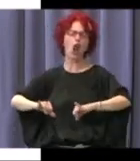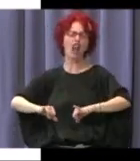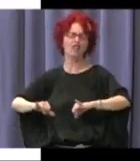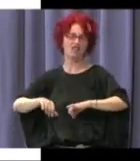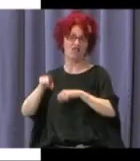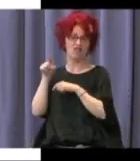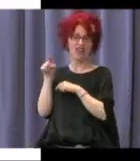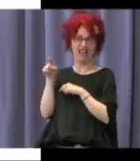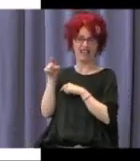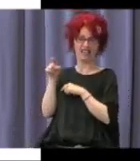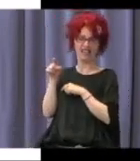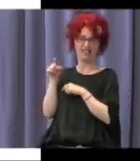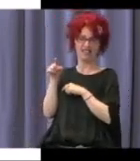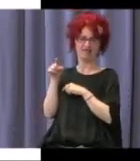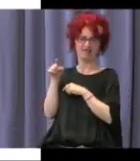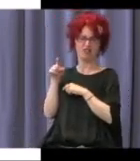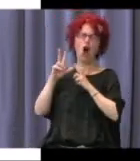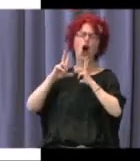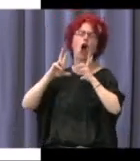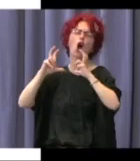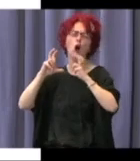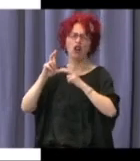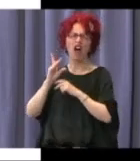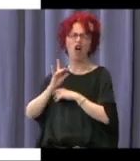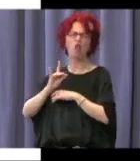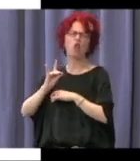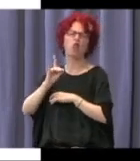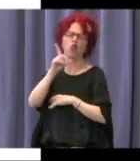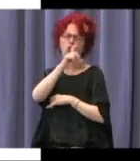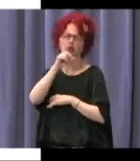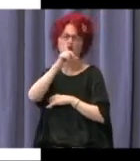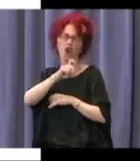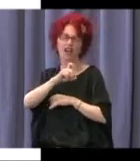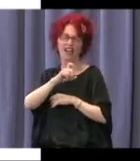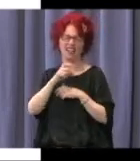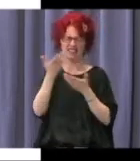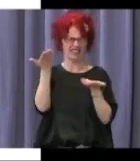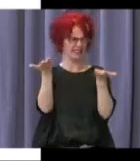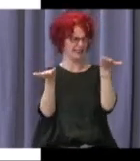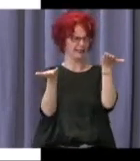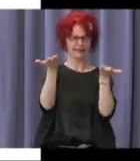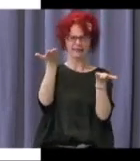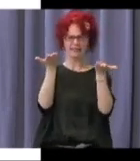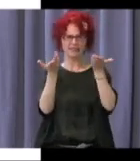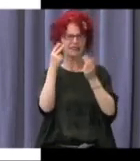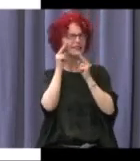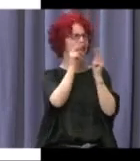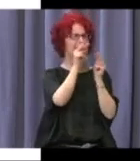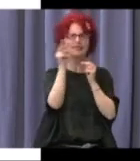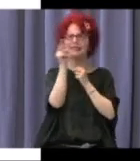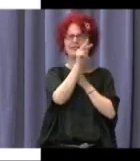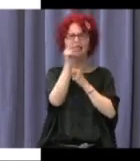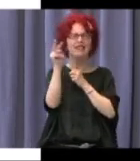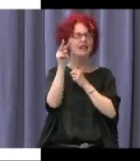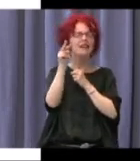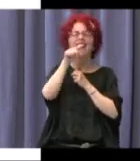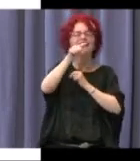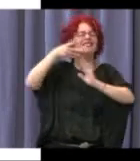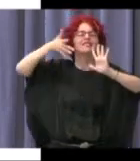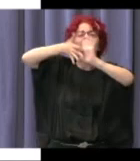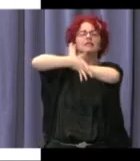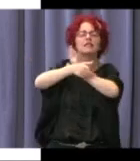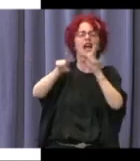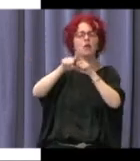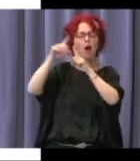ella machacada por gorda, por zorra y por no sé qué decir qué. Es interesante estudiar esto porque eso es una violencia clara que